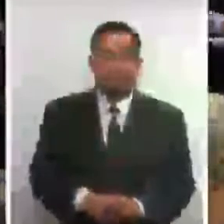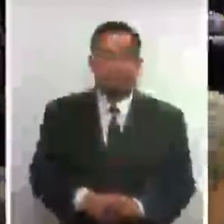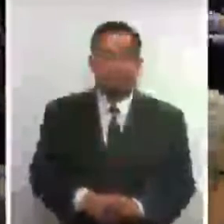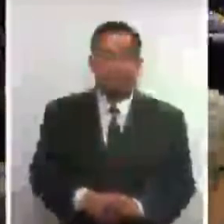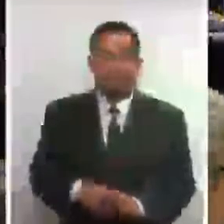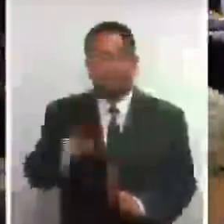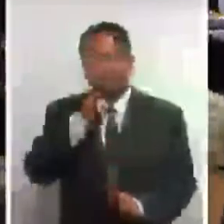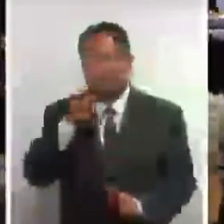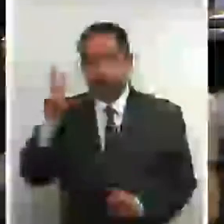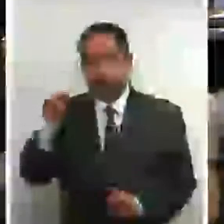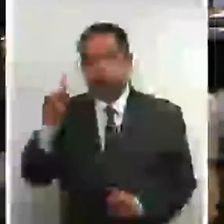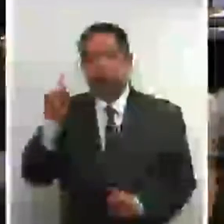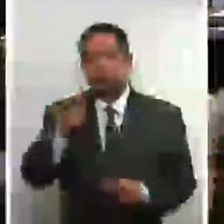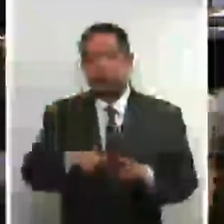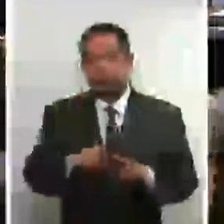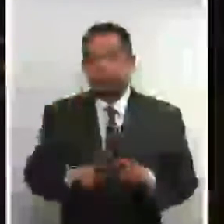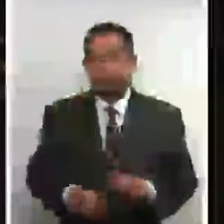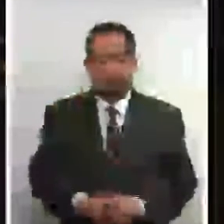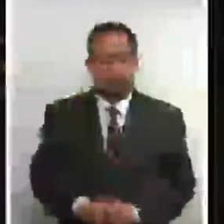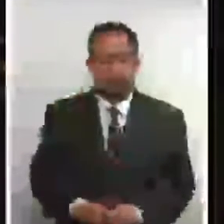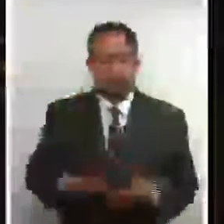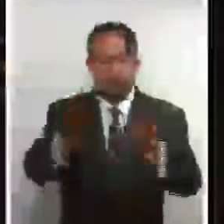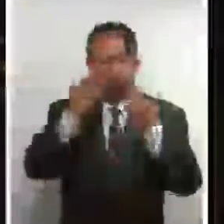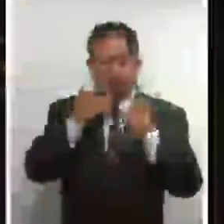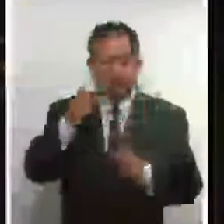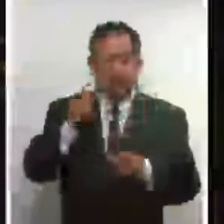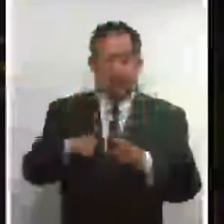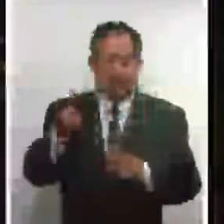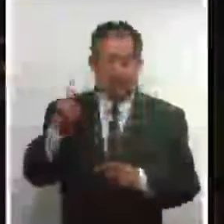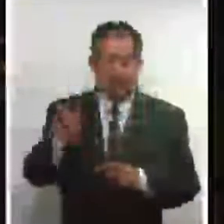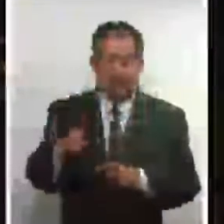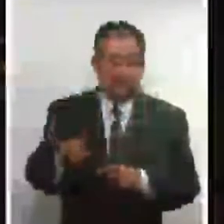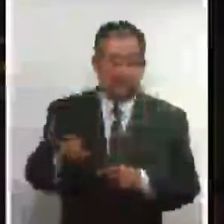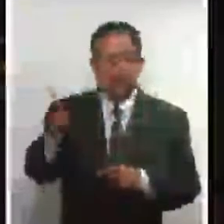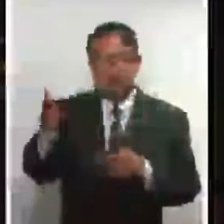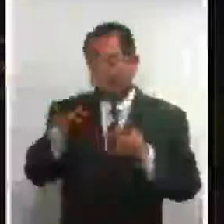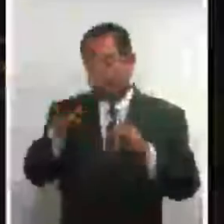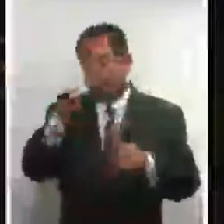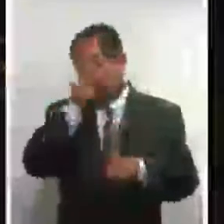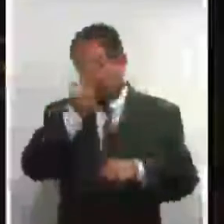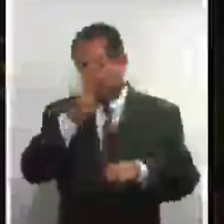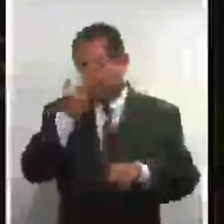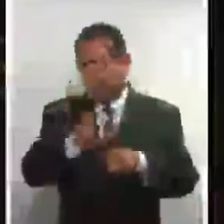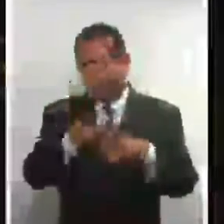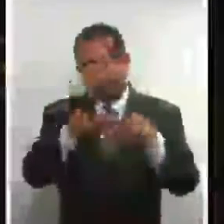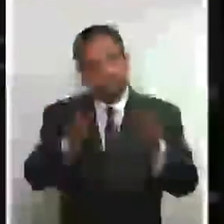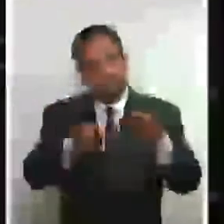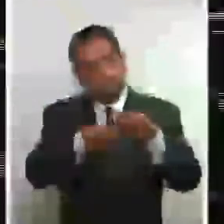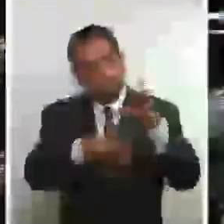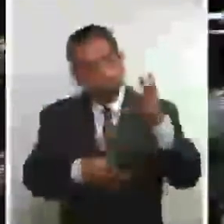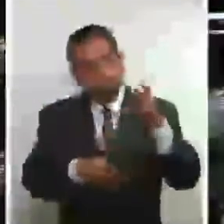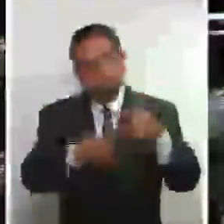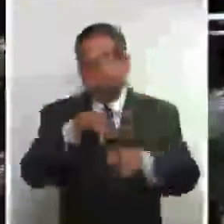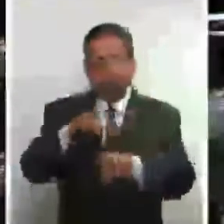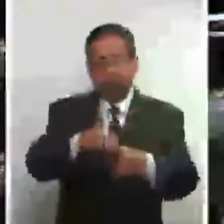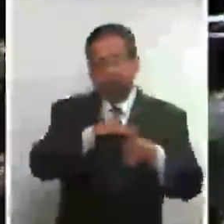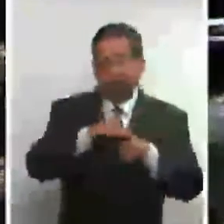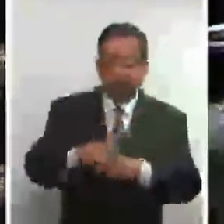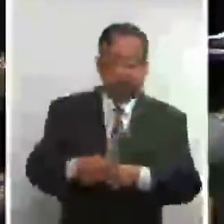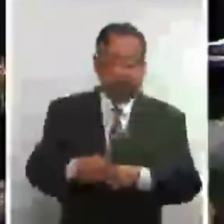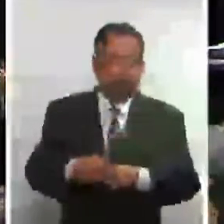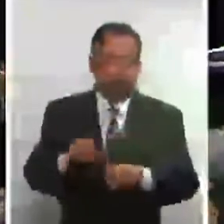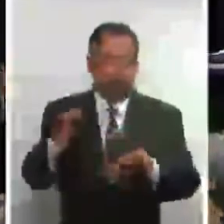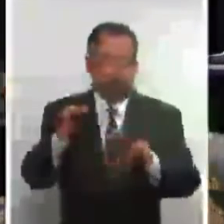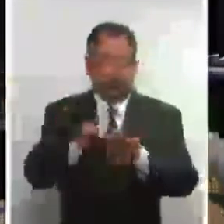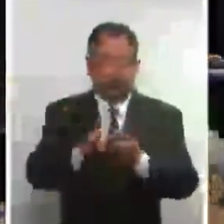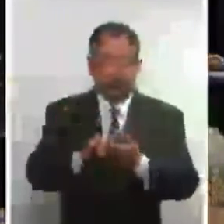Oradores en contra. No habiendo oradores en contra, abra la Secretaría del Sistema Electrónico de Votación